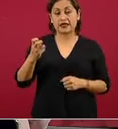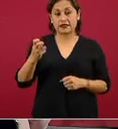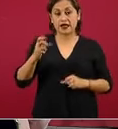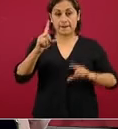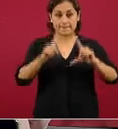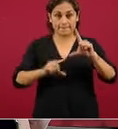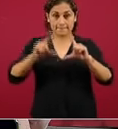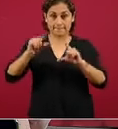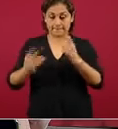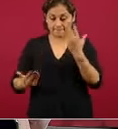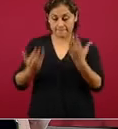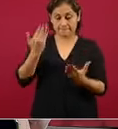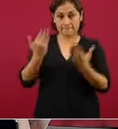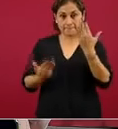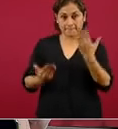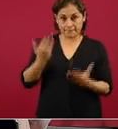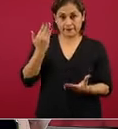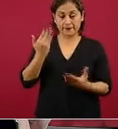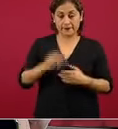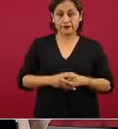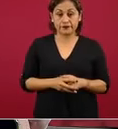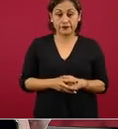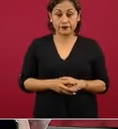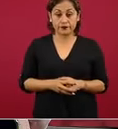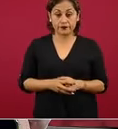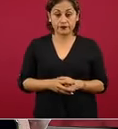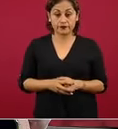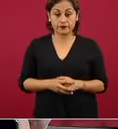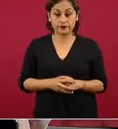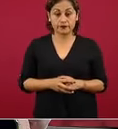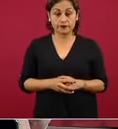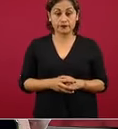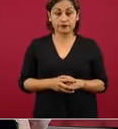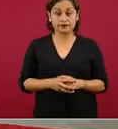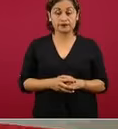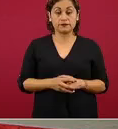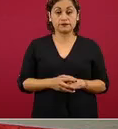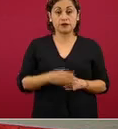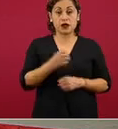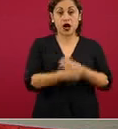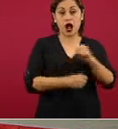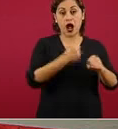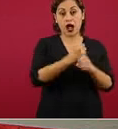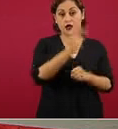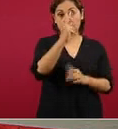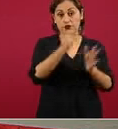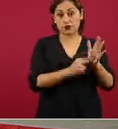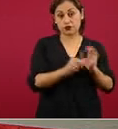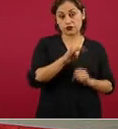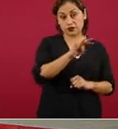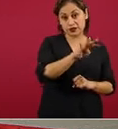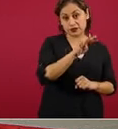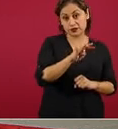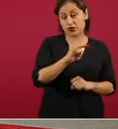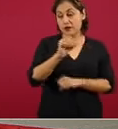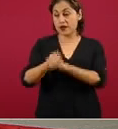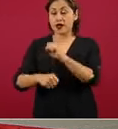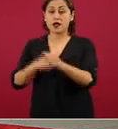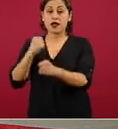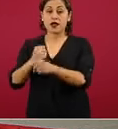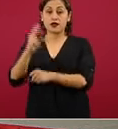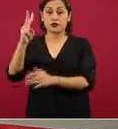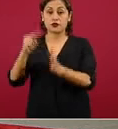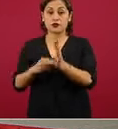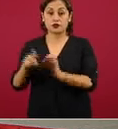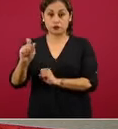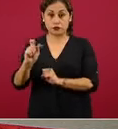es importante, la gráfica de comparación de 2019 con 2020.